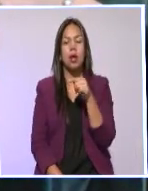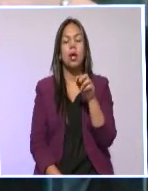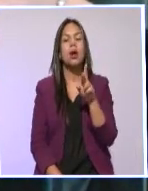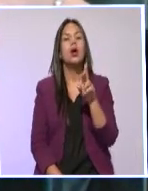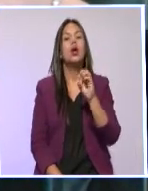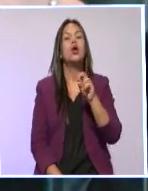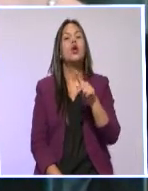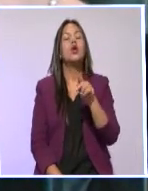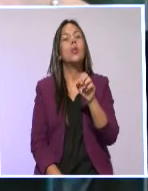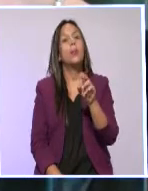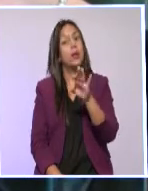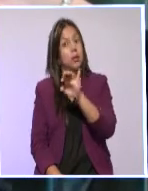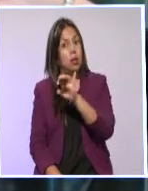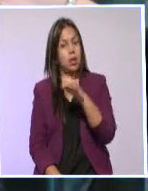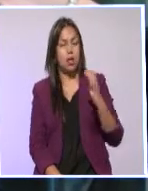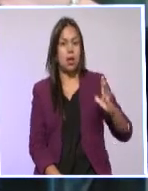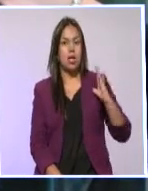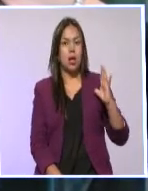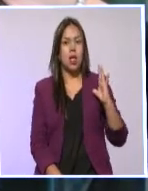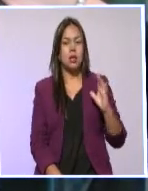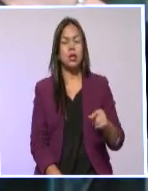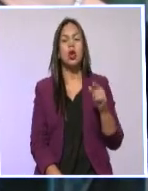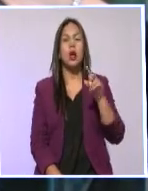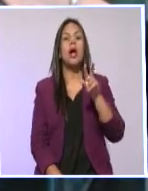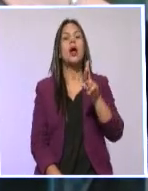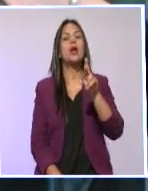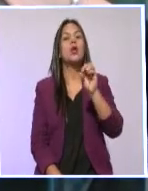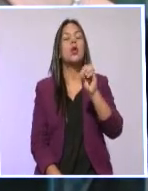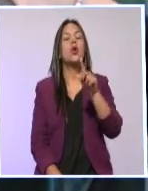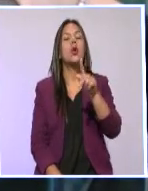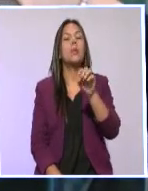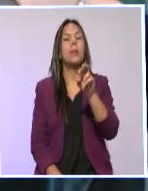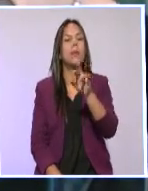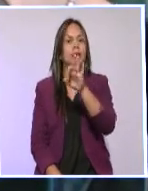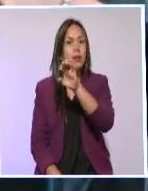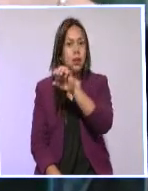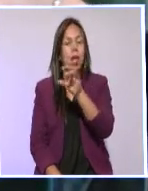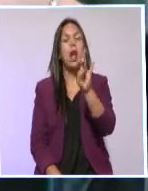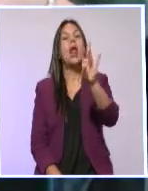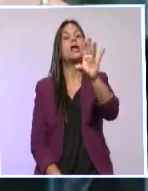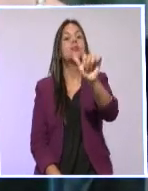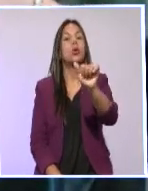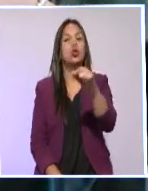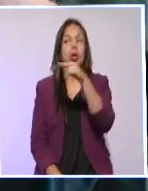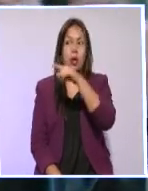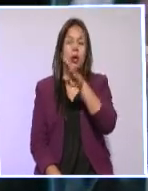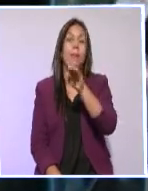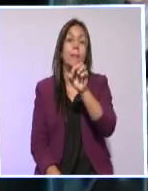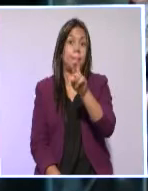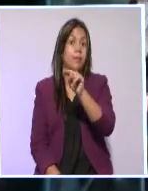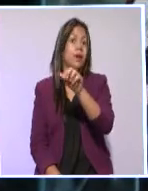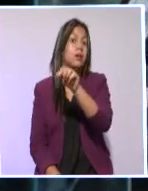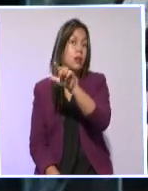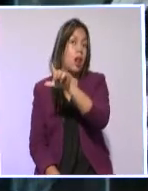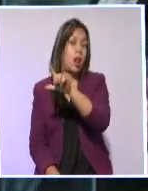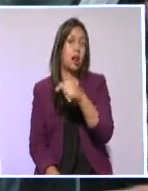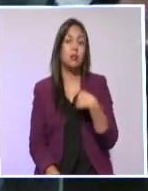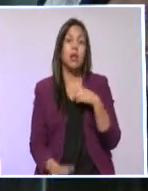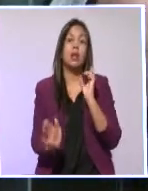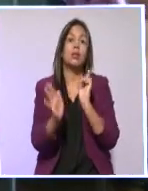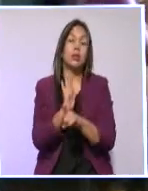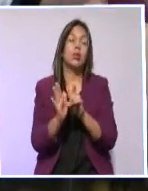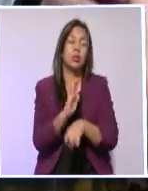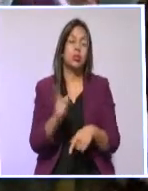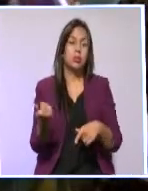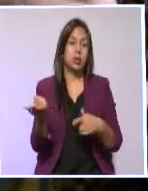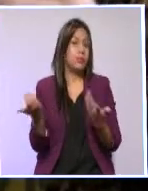Javier Andrés, y la señora Belis Ruperti, Denise María, que es la esposa del señor Carlos Bernal. Esa es una de las denuncias que presentarían, pero